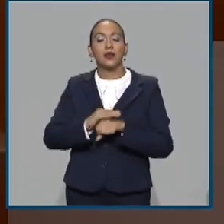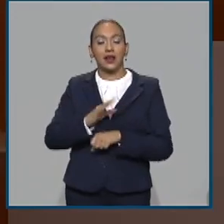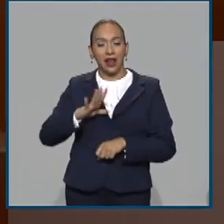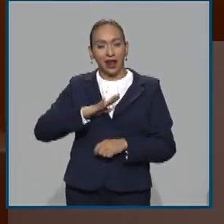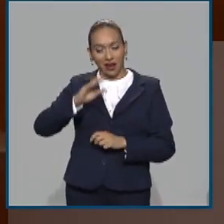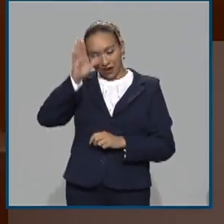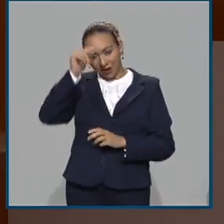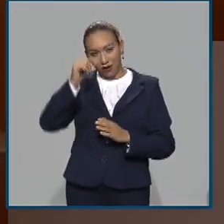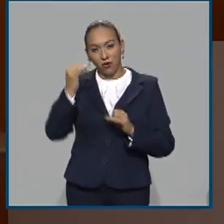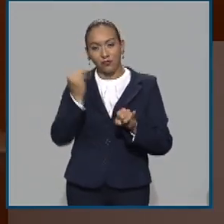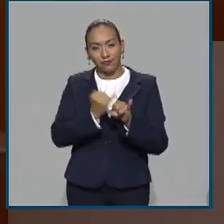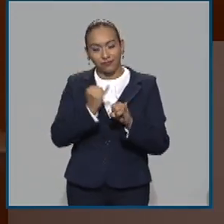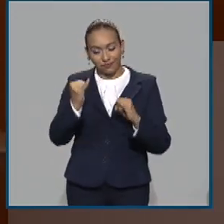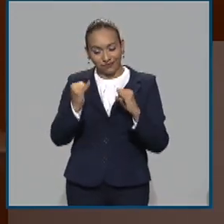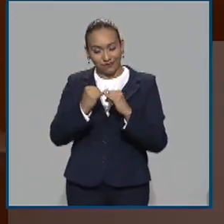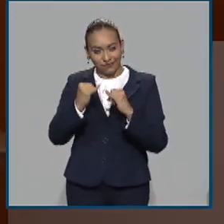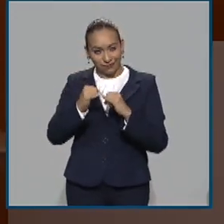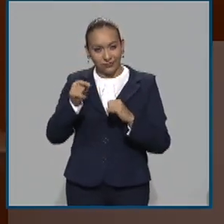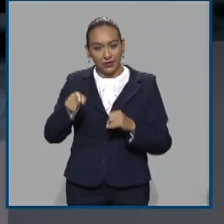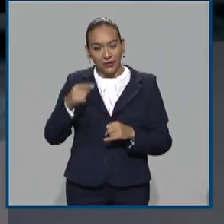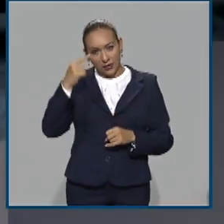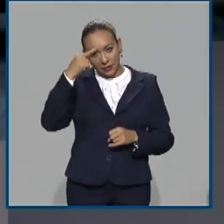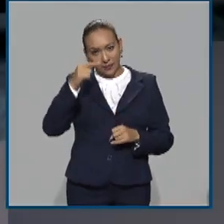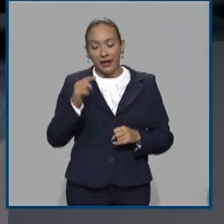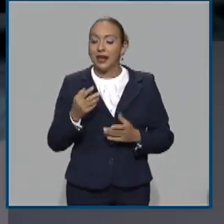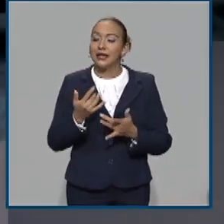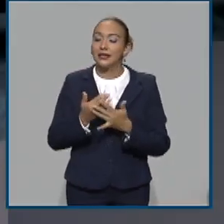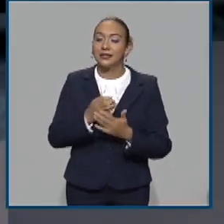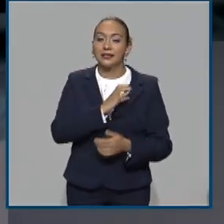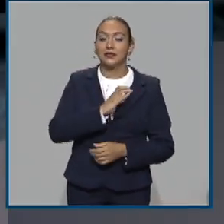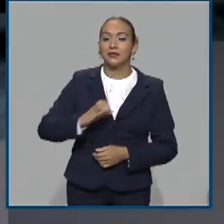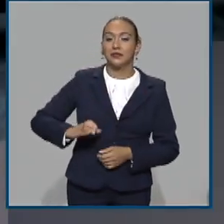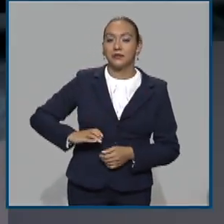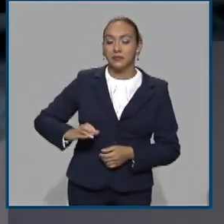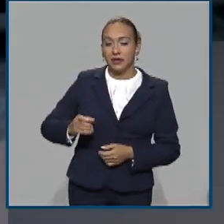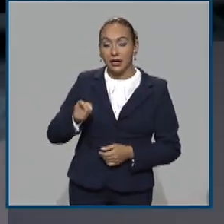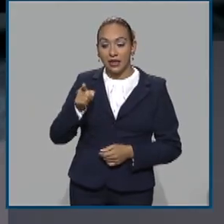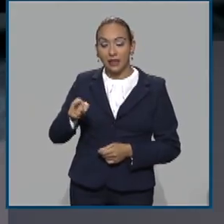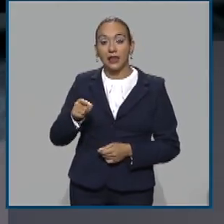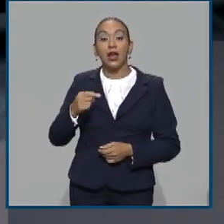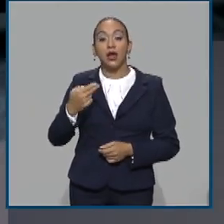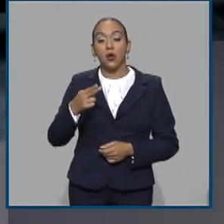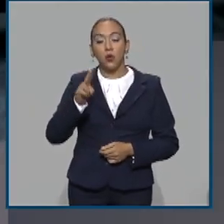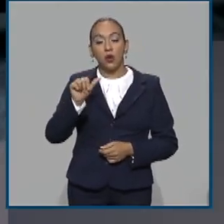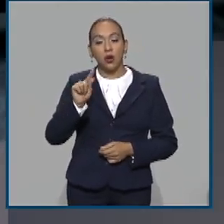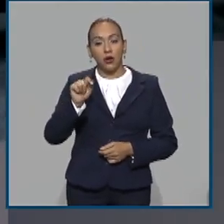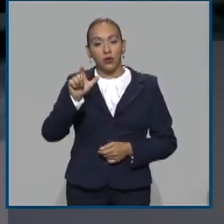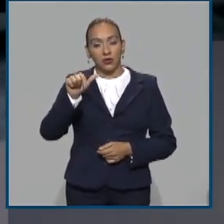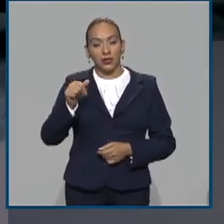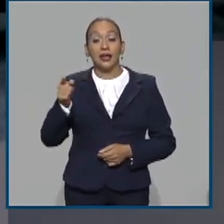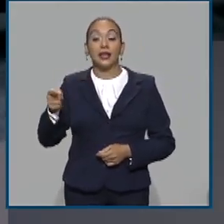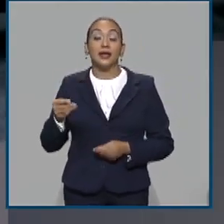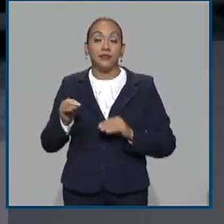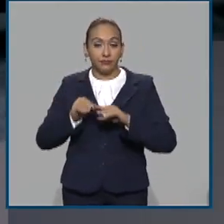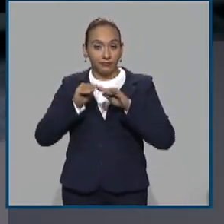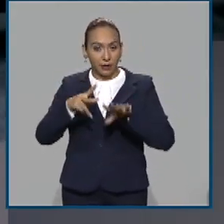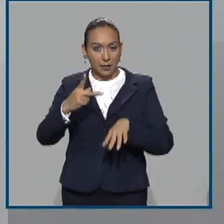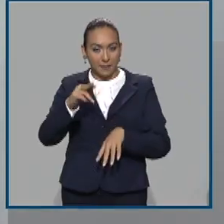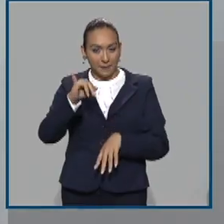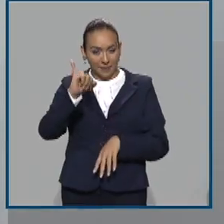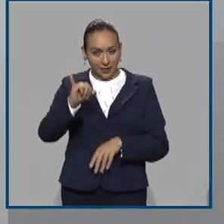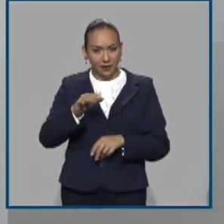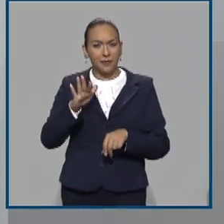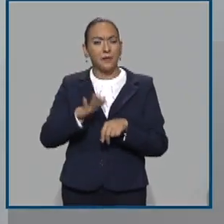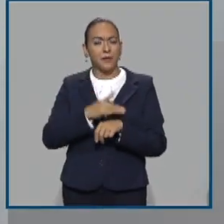del Instituto Electoral Local de reservar las candidaturas para integrar el Ayuntamiento de Huautla postuladas por el PRI, al estimar que